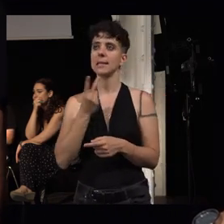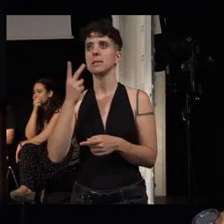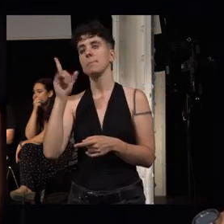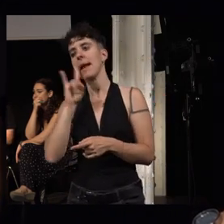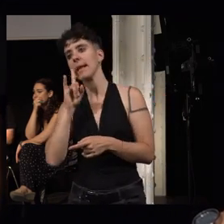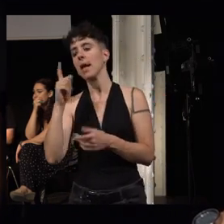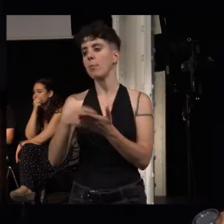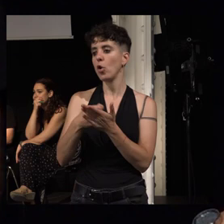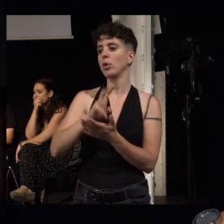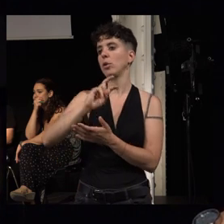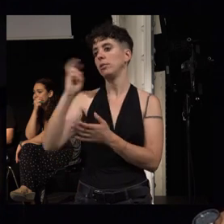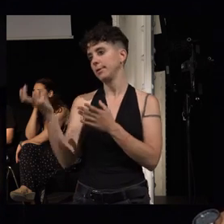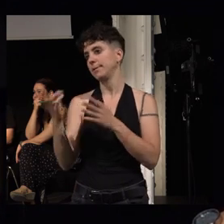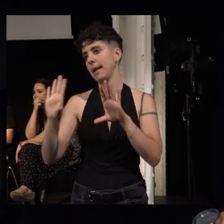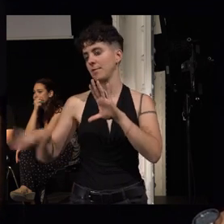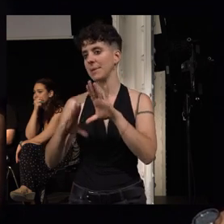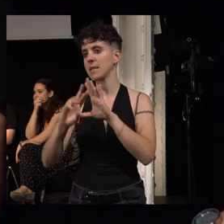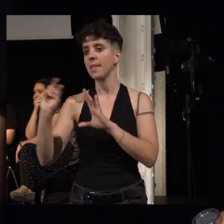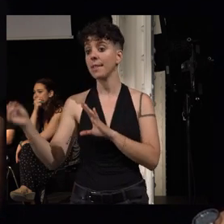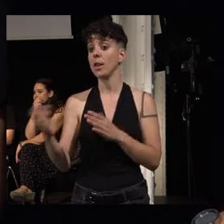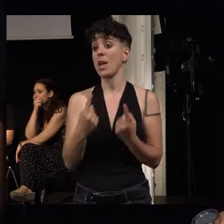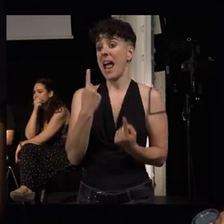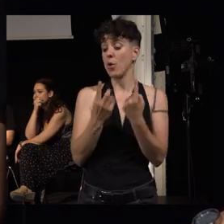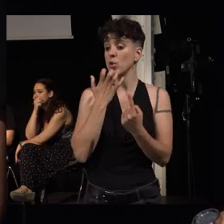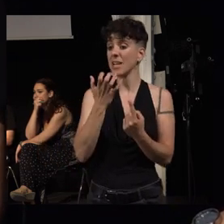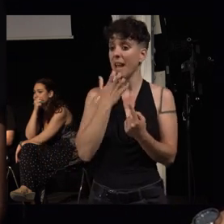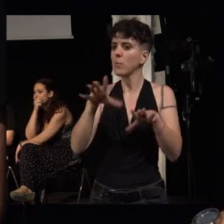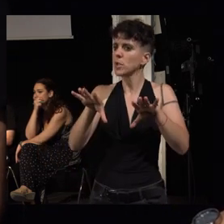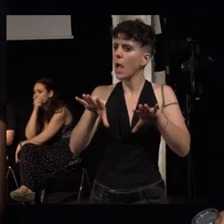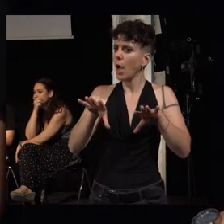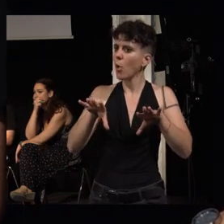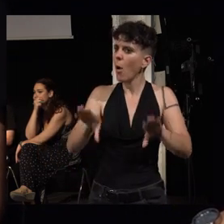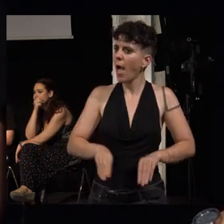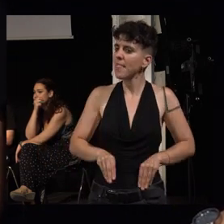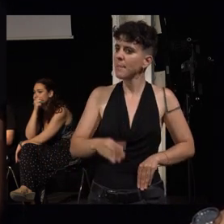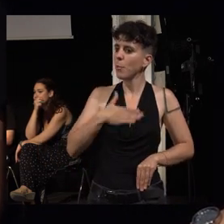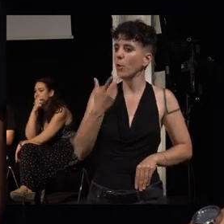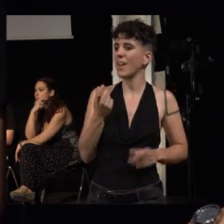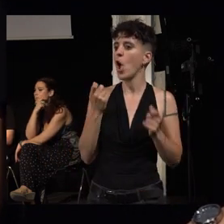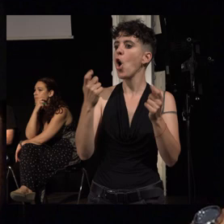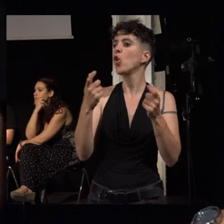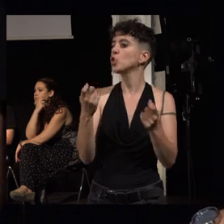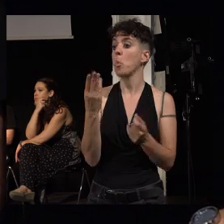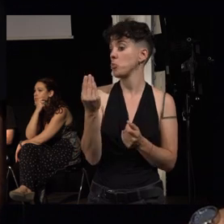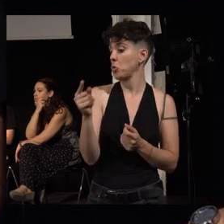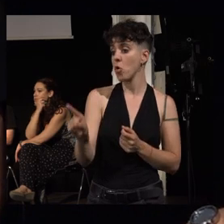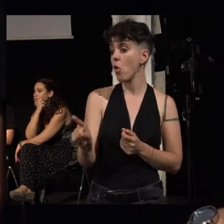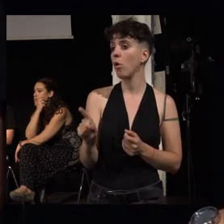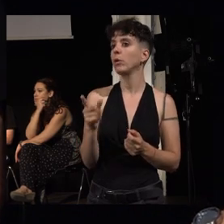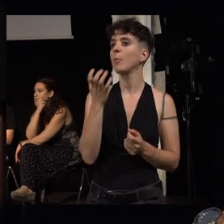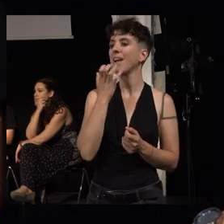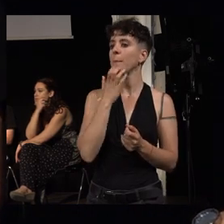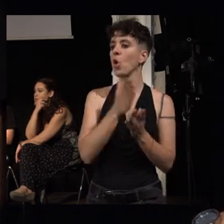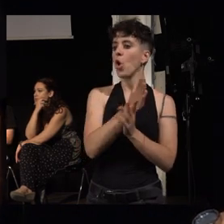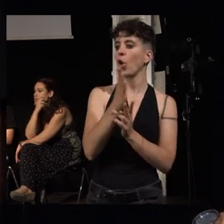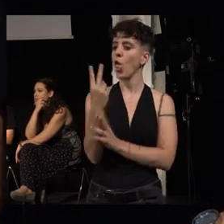etc., ¿no? Entonces, algunos de los ejemplos que yo creo que se pueden asumir, que no tienen un coste muy grande, pues es, por ejemplo, romper con el binarismo